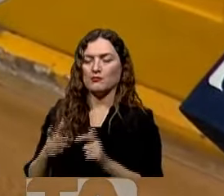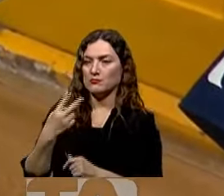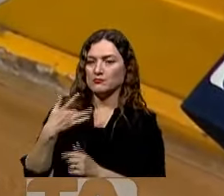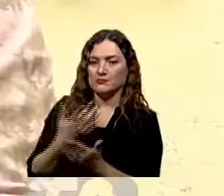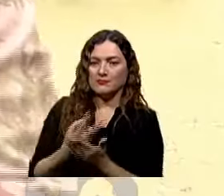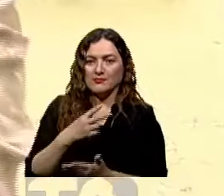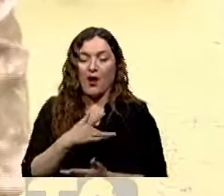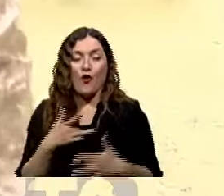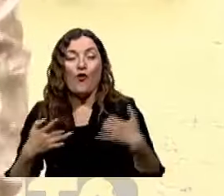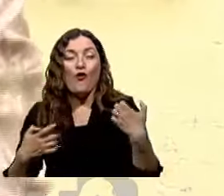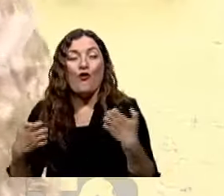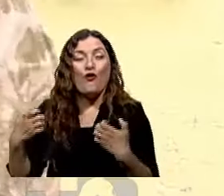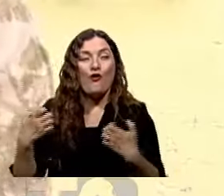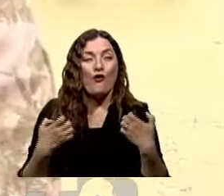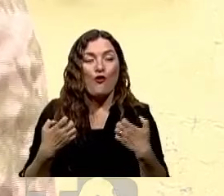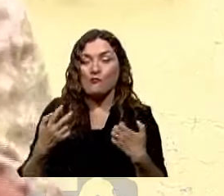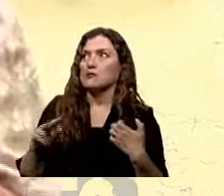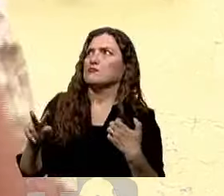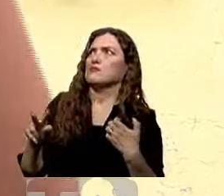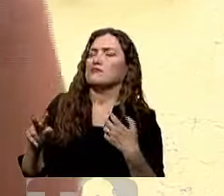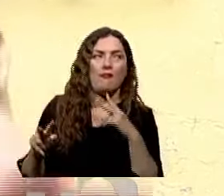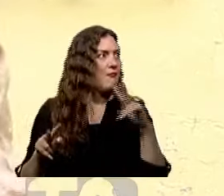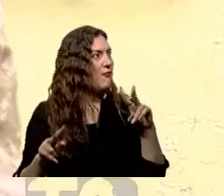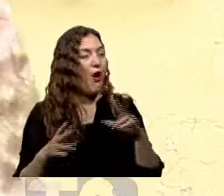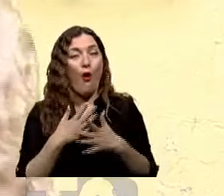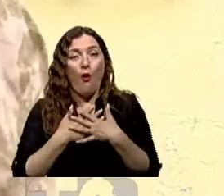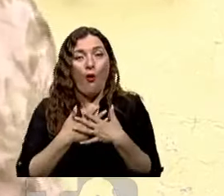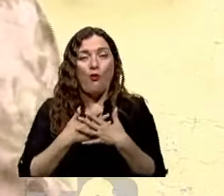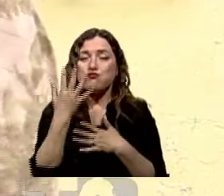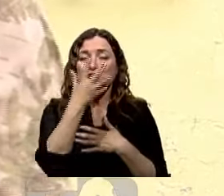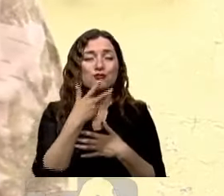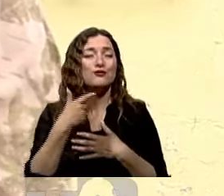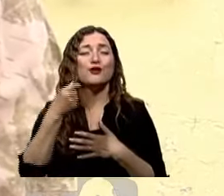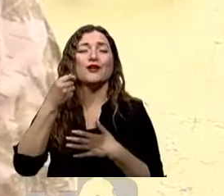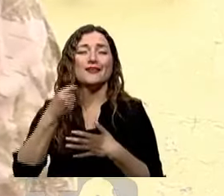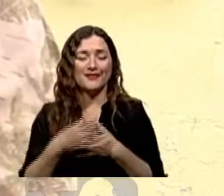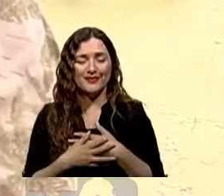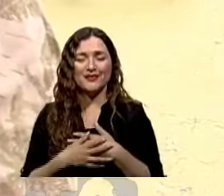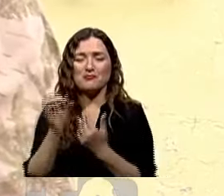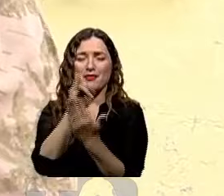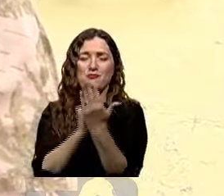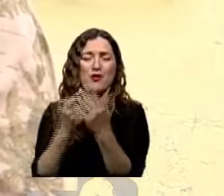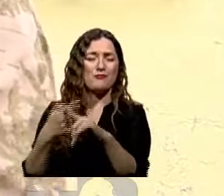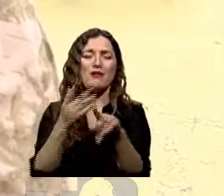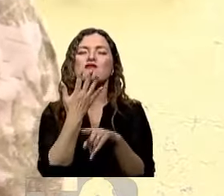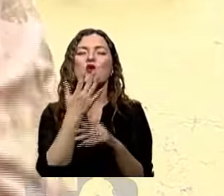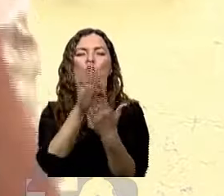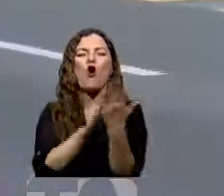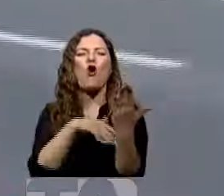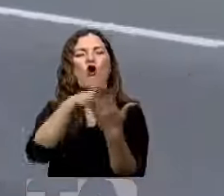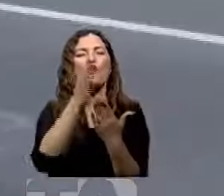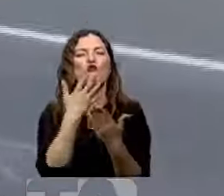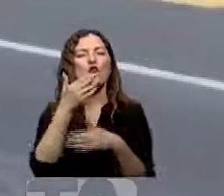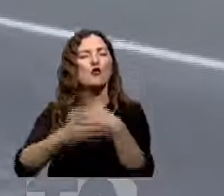llega porque no se espera con estas cosas, no se espera encontrar los murales, no se espera encontrar como diferentes procesos artísticos.